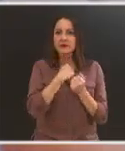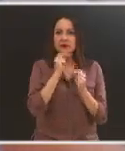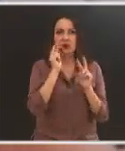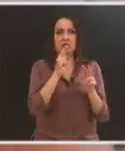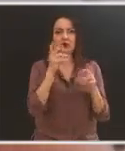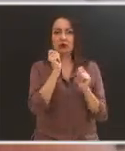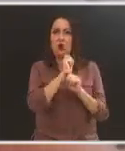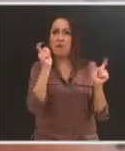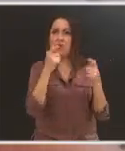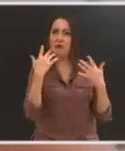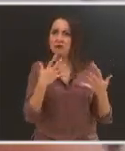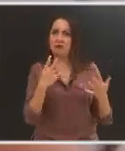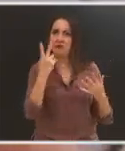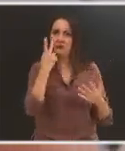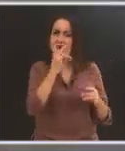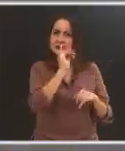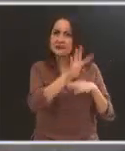esto.